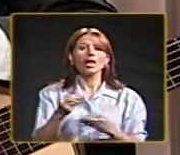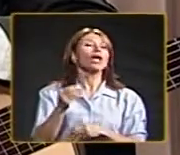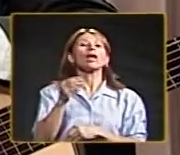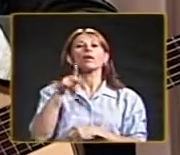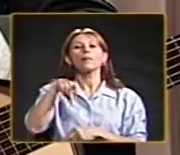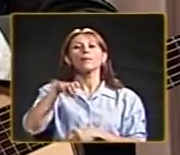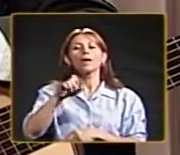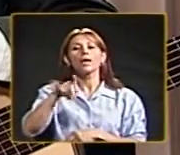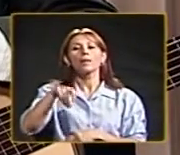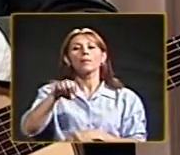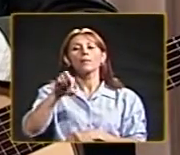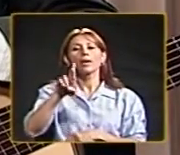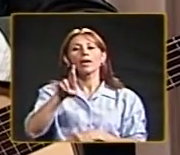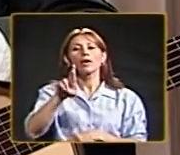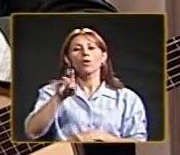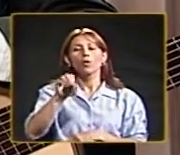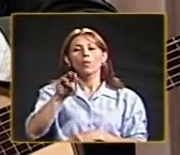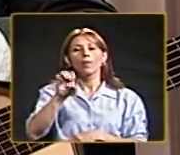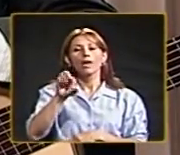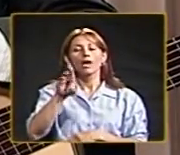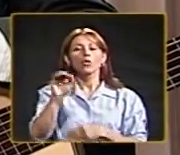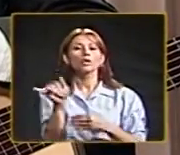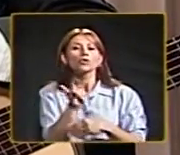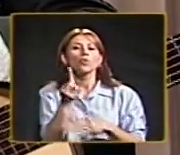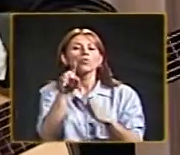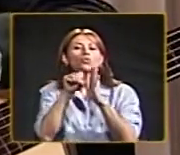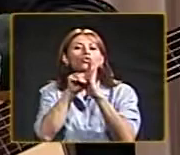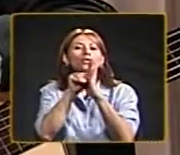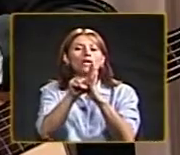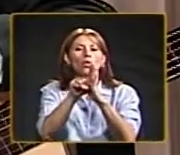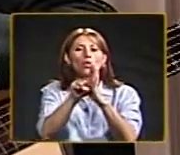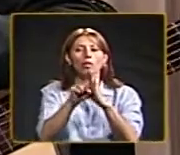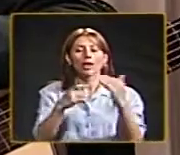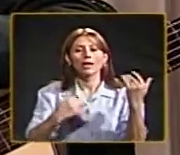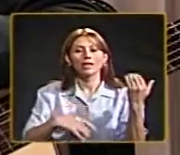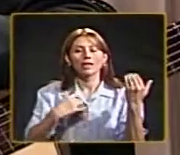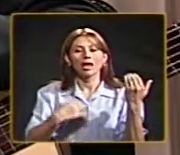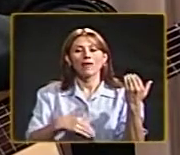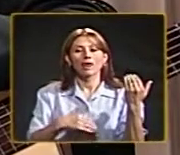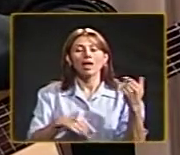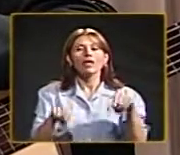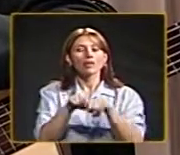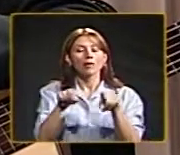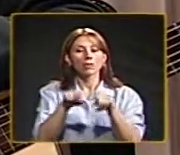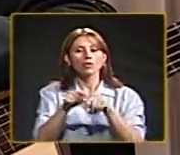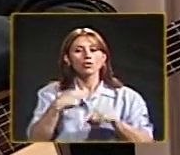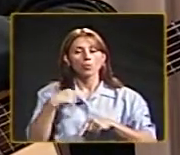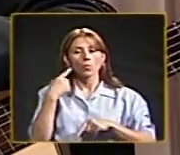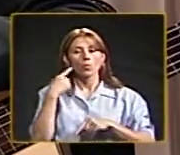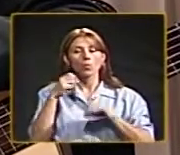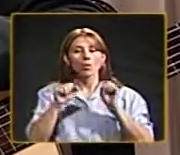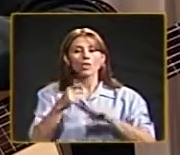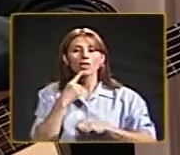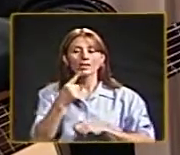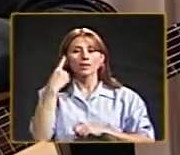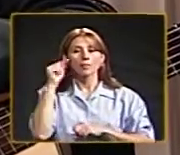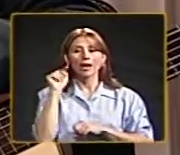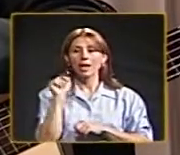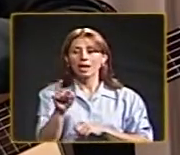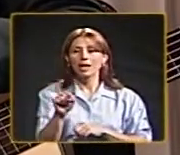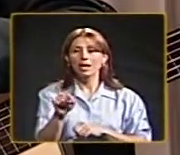clásica, ¿verdad? Bueno. Para él, por ejemplo, le puedo decir que Joaquín Rodrigo, el compositor de Aranjuez, dedicó varios conciertos,